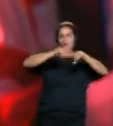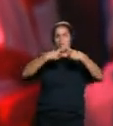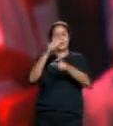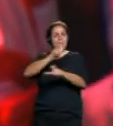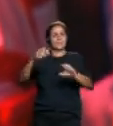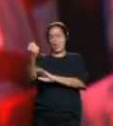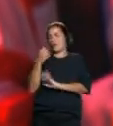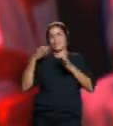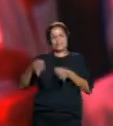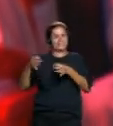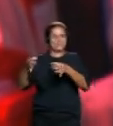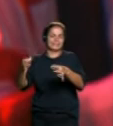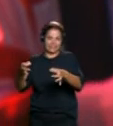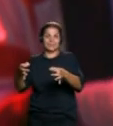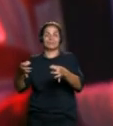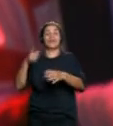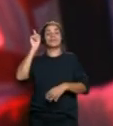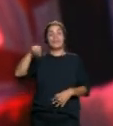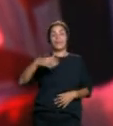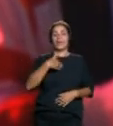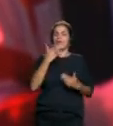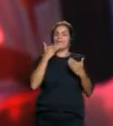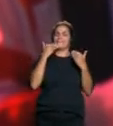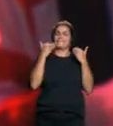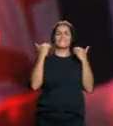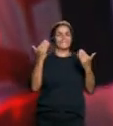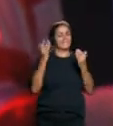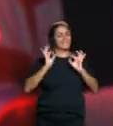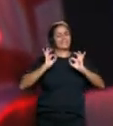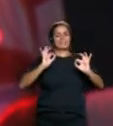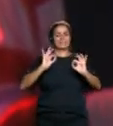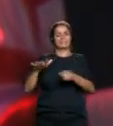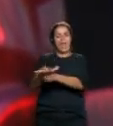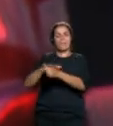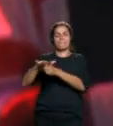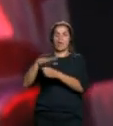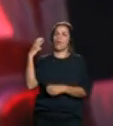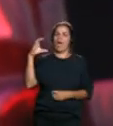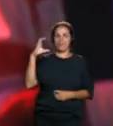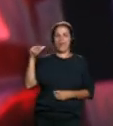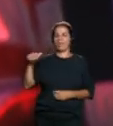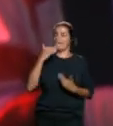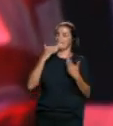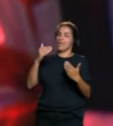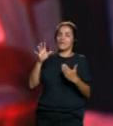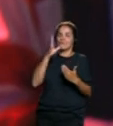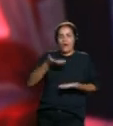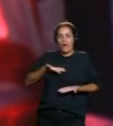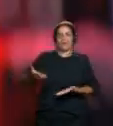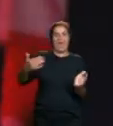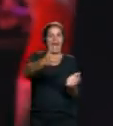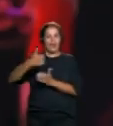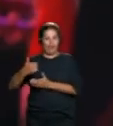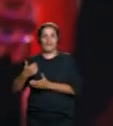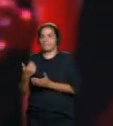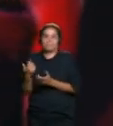siempre. Queremos agradecer de verdad especialmente al barrio de Añaza por habernos acogido